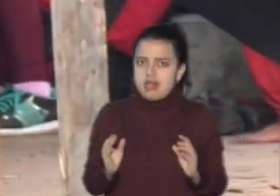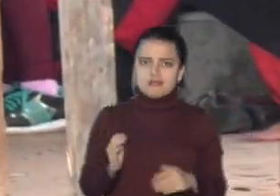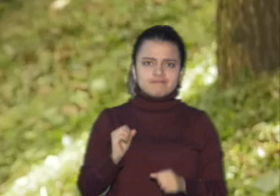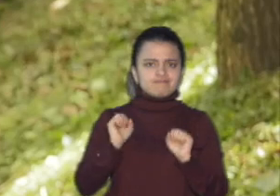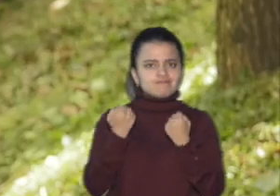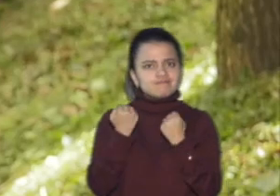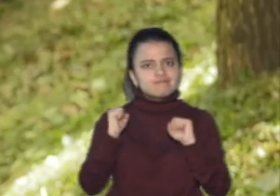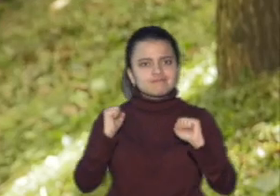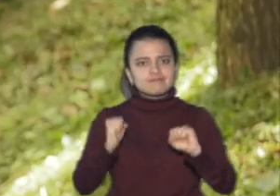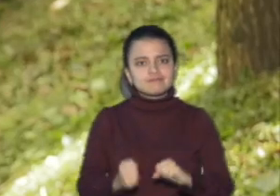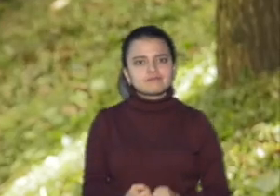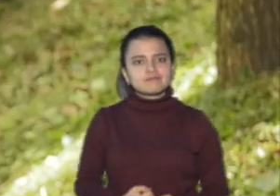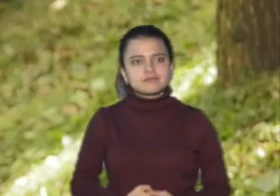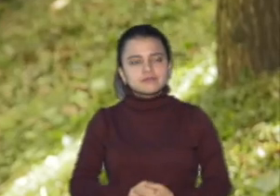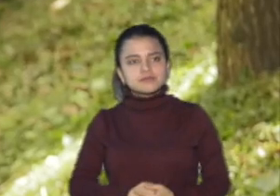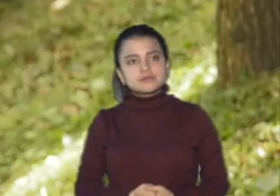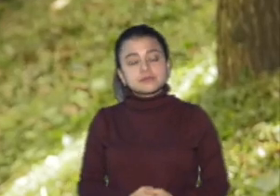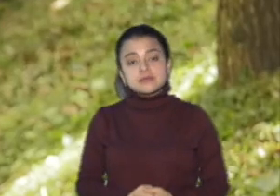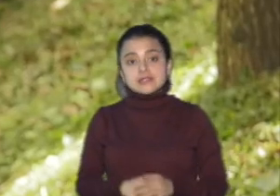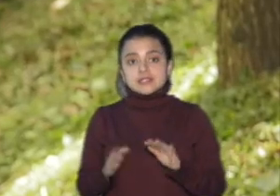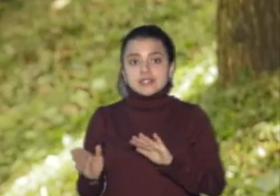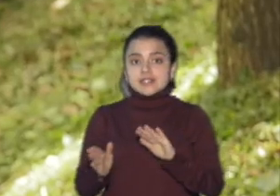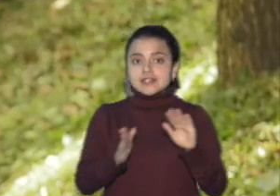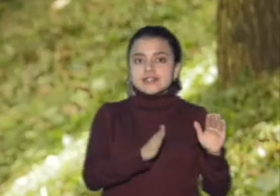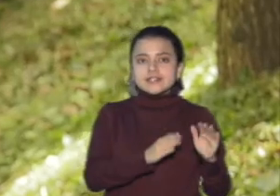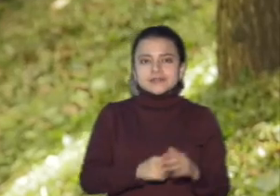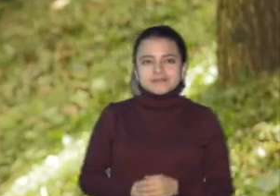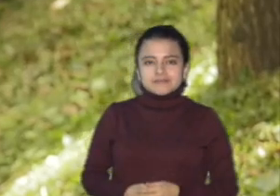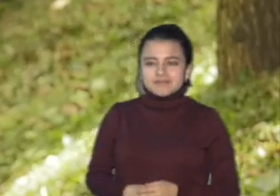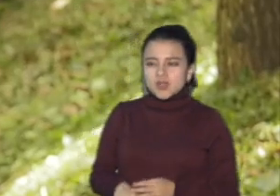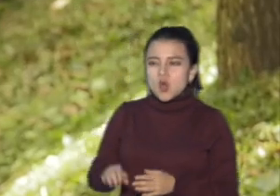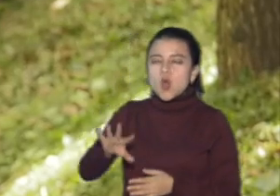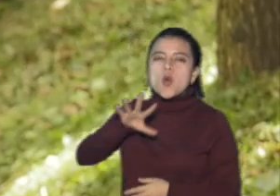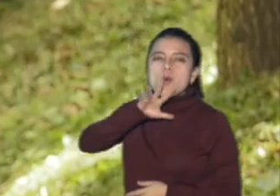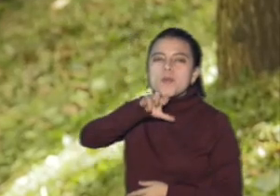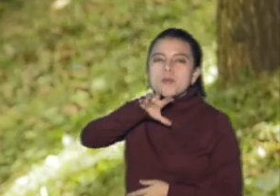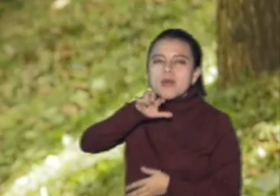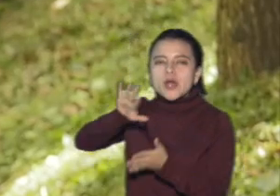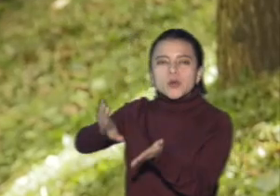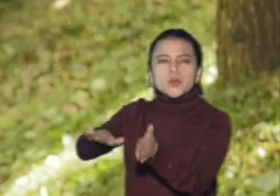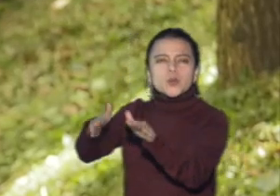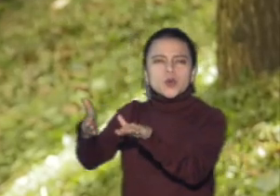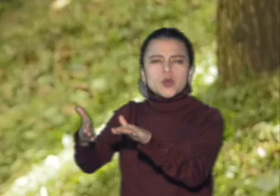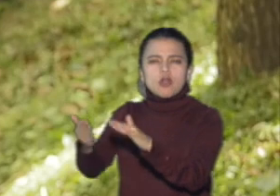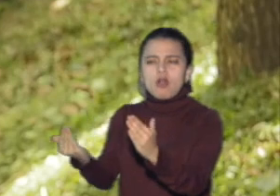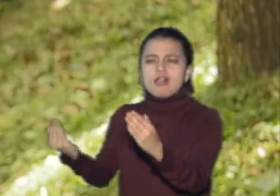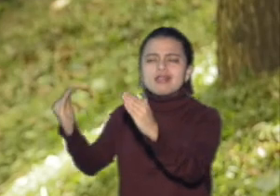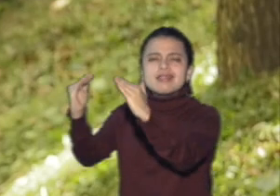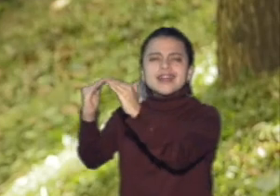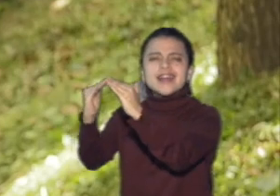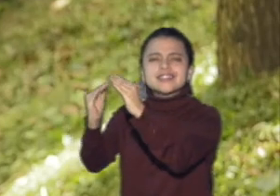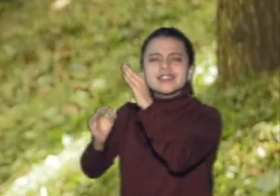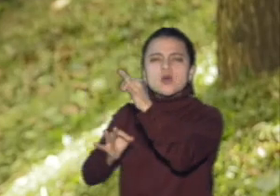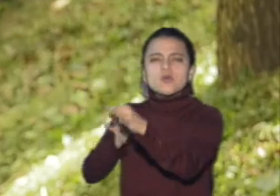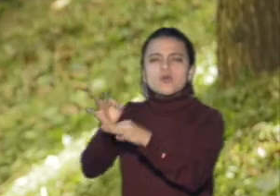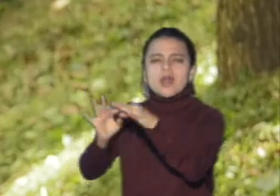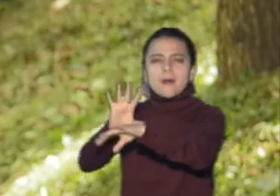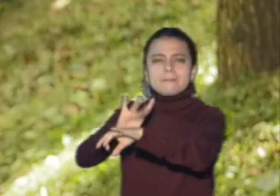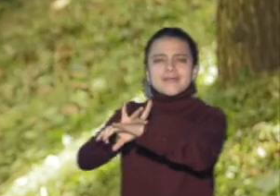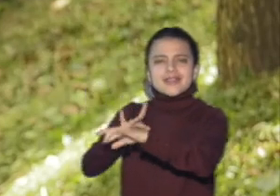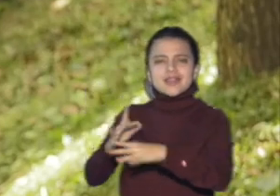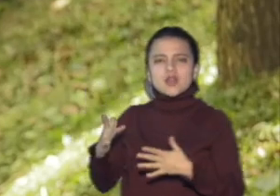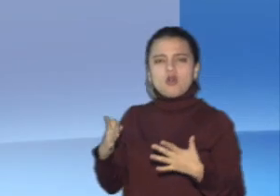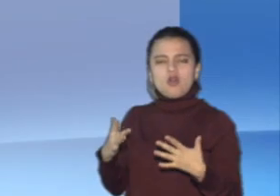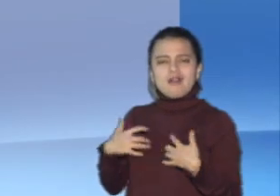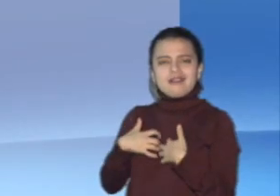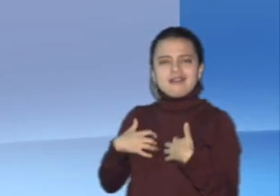indígenas. Y en extraña circunstancia falleció un canino mientras estaba al cuidado de una guardería. Esto fue lo que dijeron los dueños de este